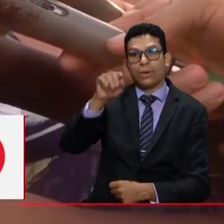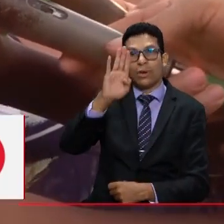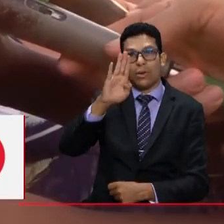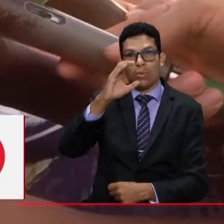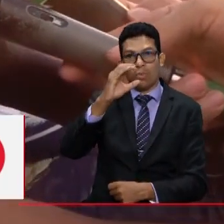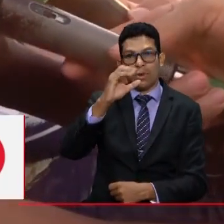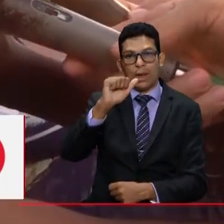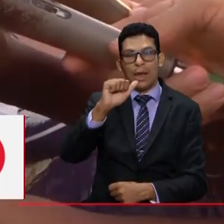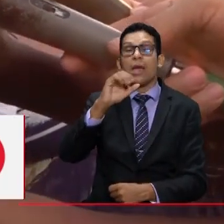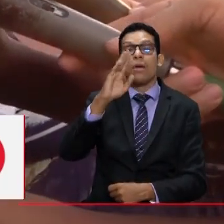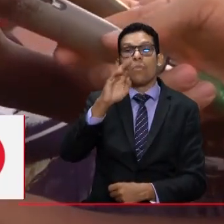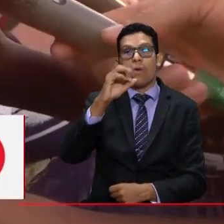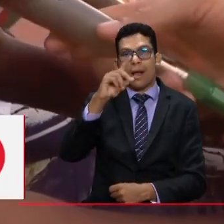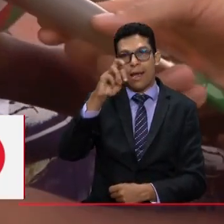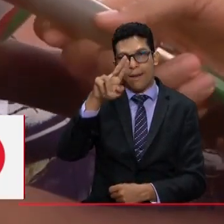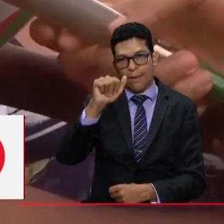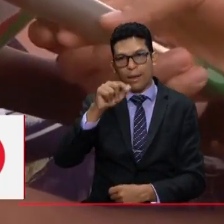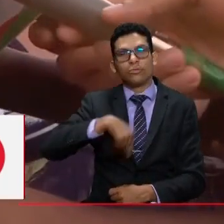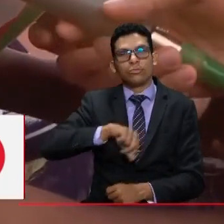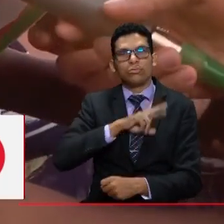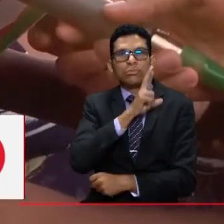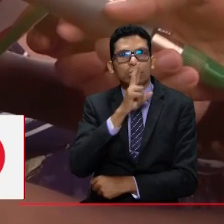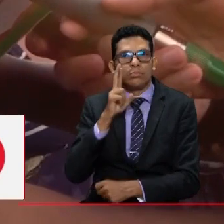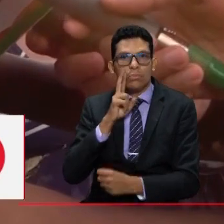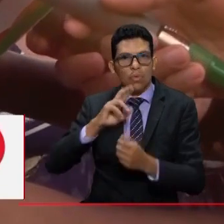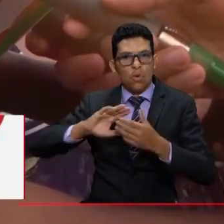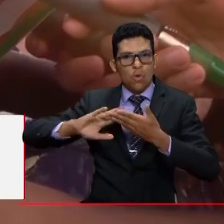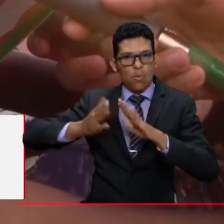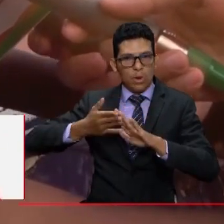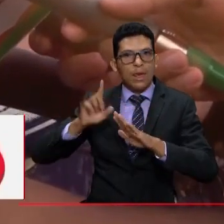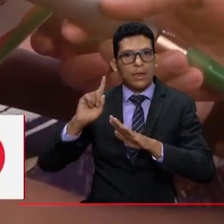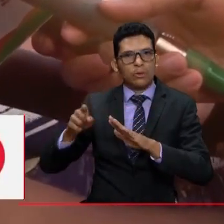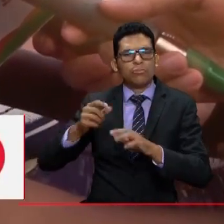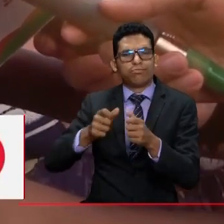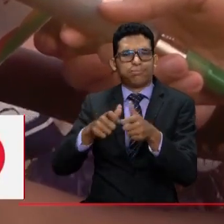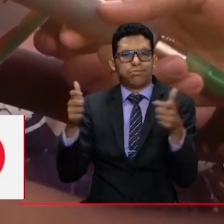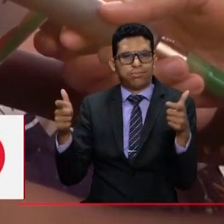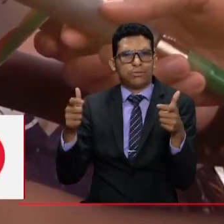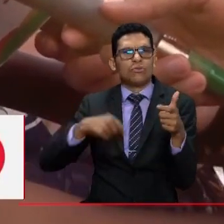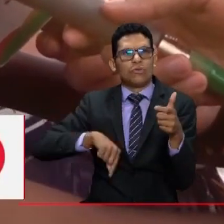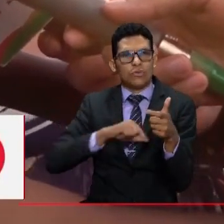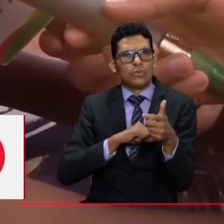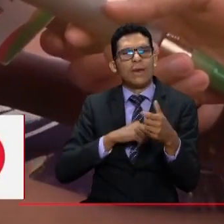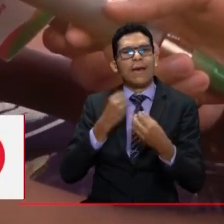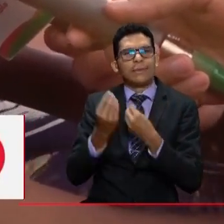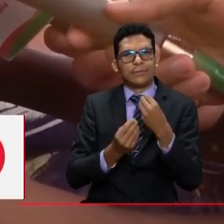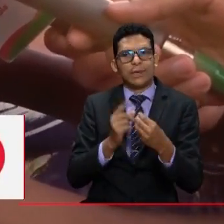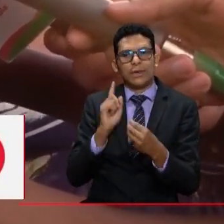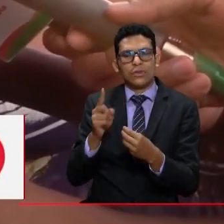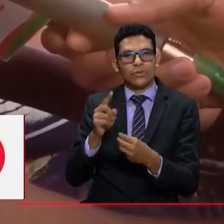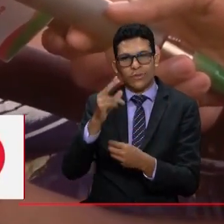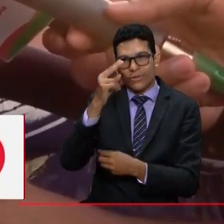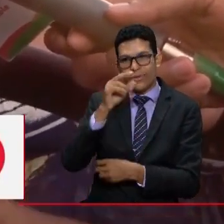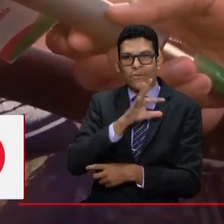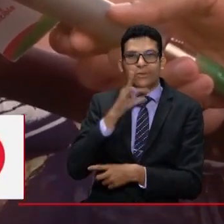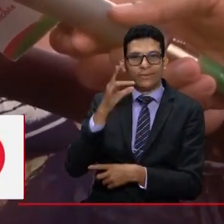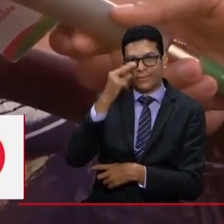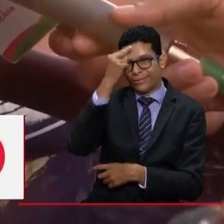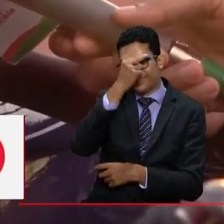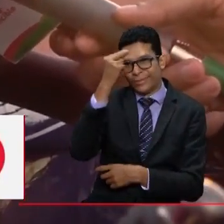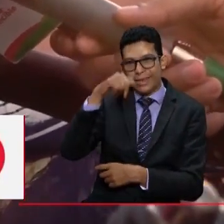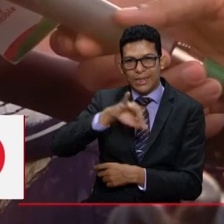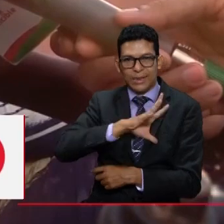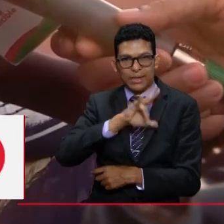restaurante comunitario de los que tenemos muchos en Buenaventura que estamos realizando con la Arquidiócesis de Cali. Luego fuimos